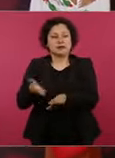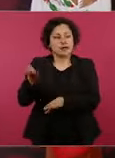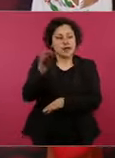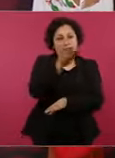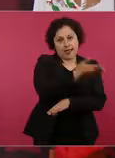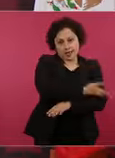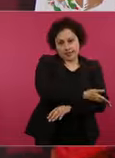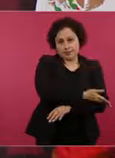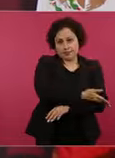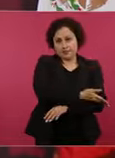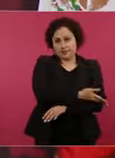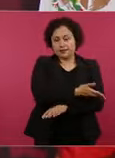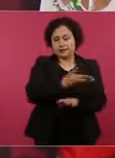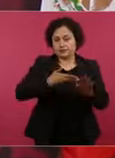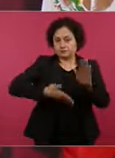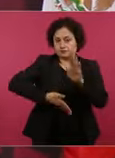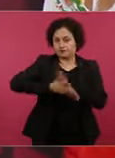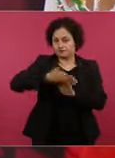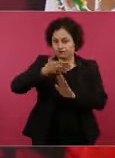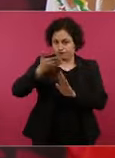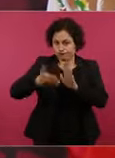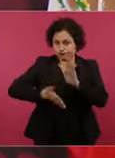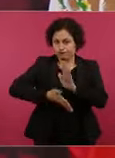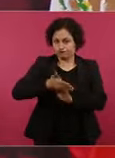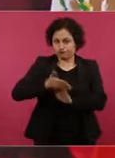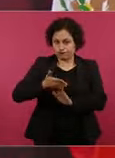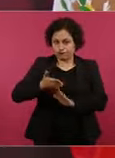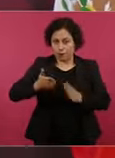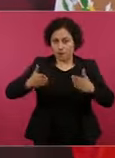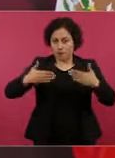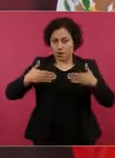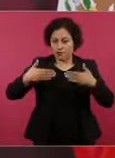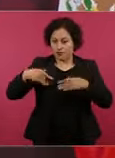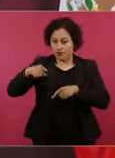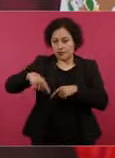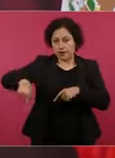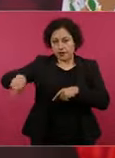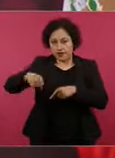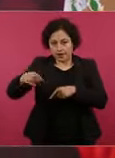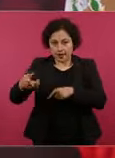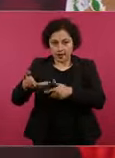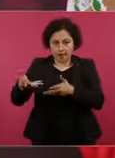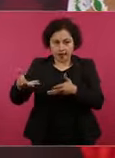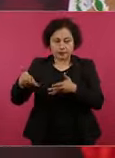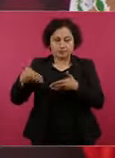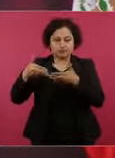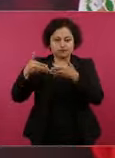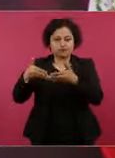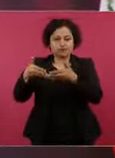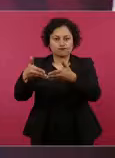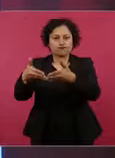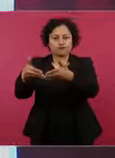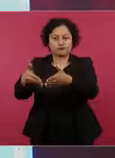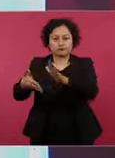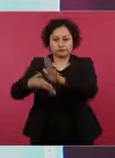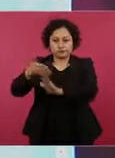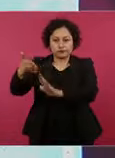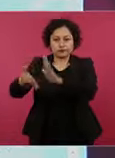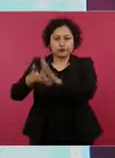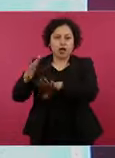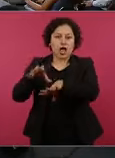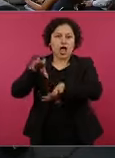empezó a operar el canal de Panamá, que costó mucho trabajo recuperar la